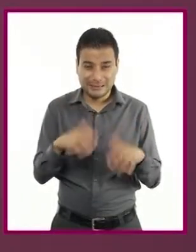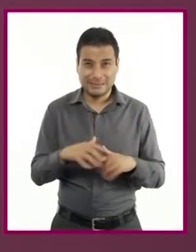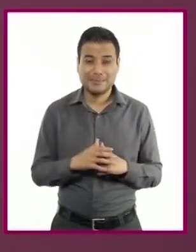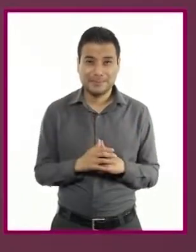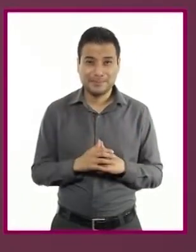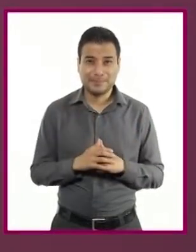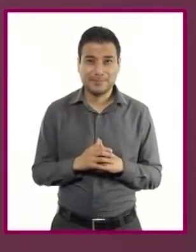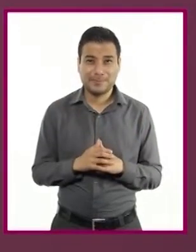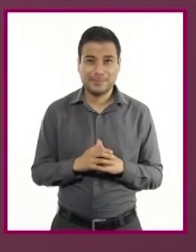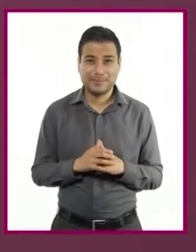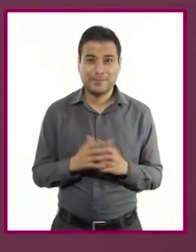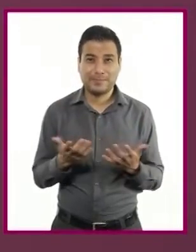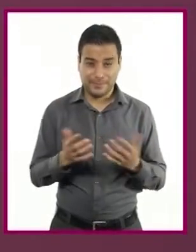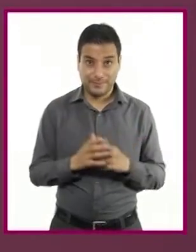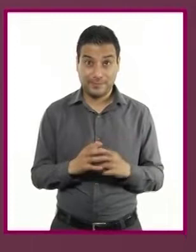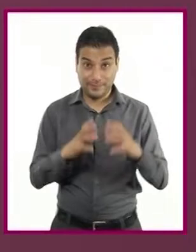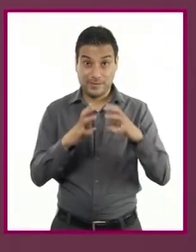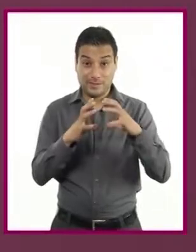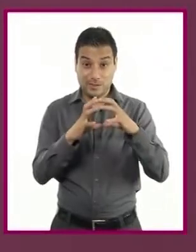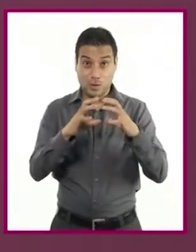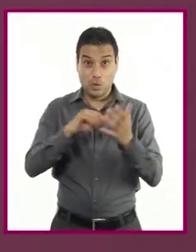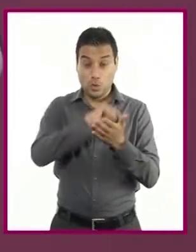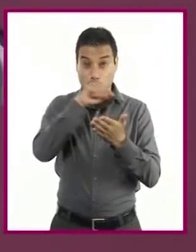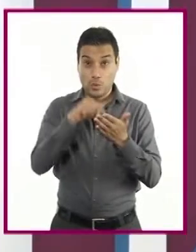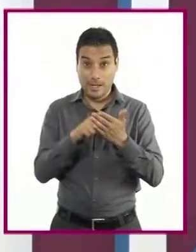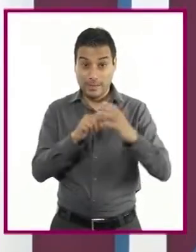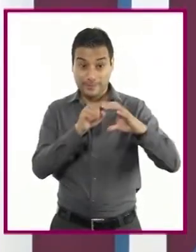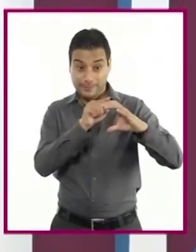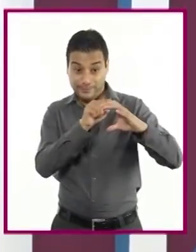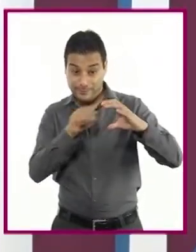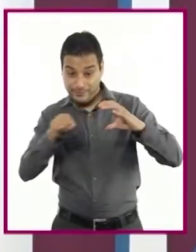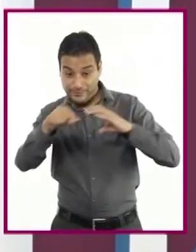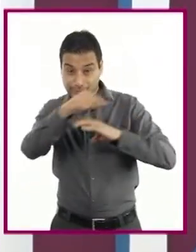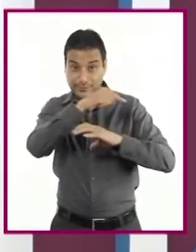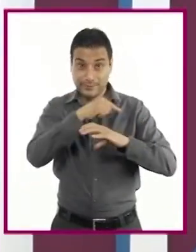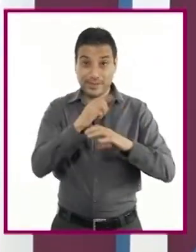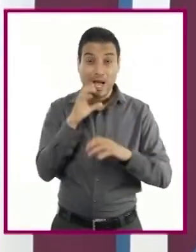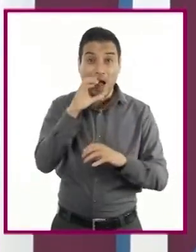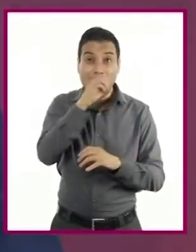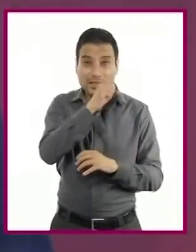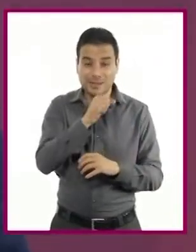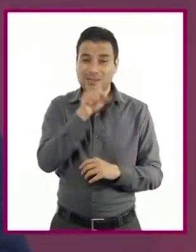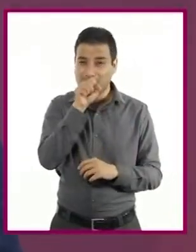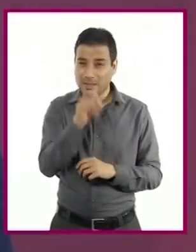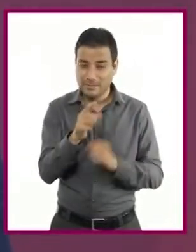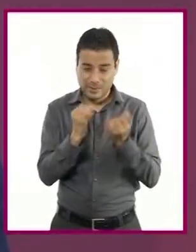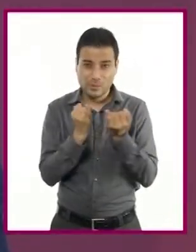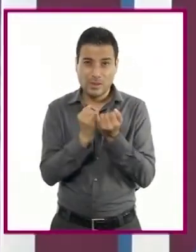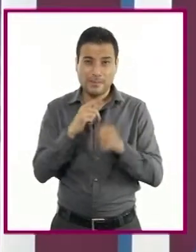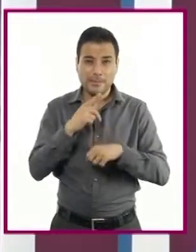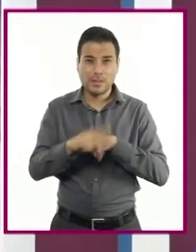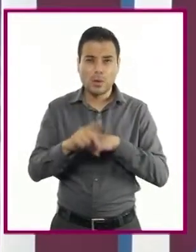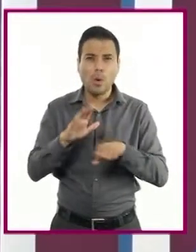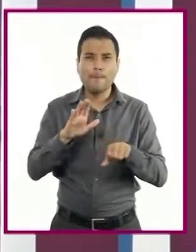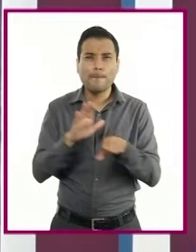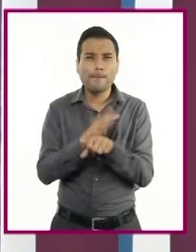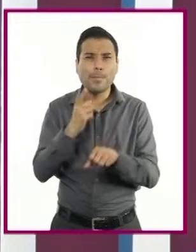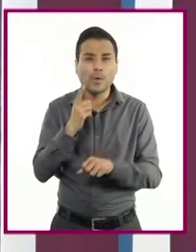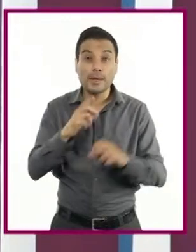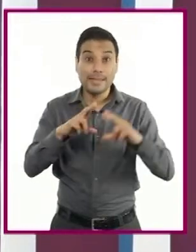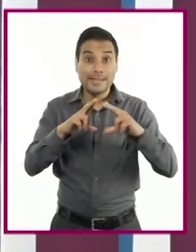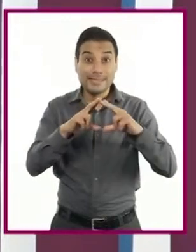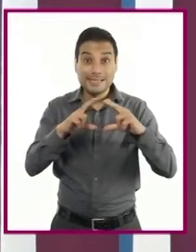es decir, en las regiones con climas cálidos. Efectivamente, Nadia, ya que el aumento del deshielo